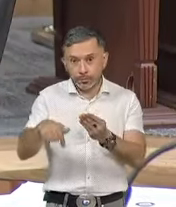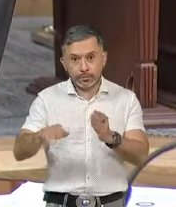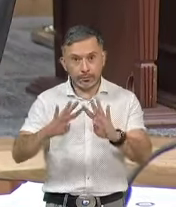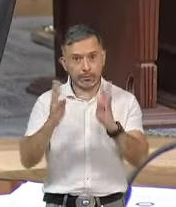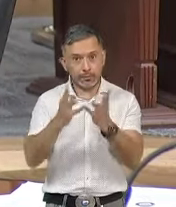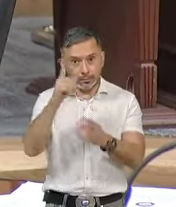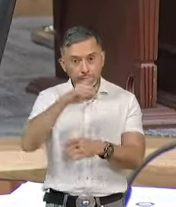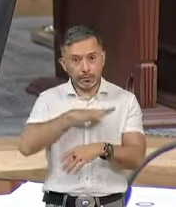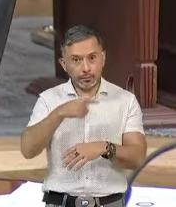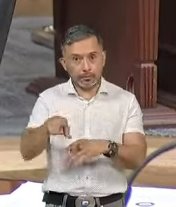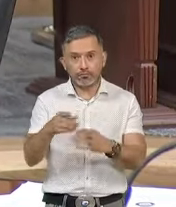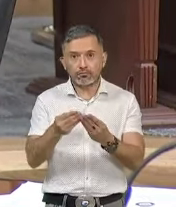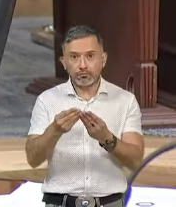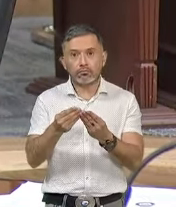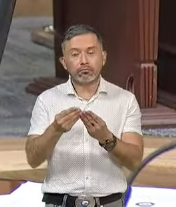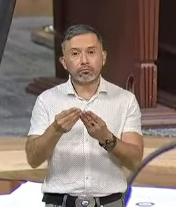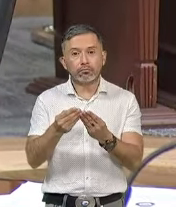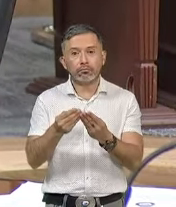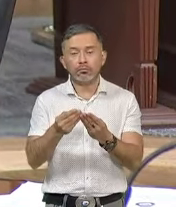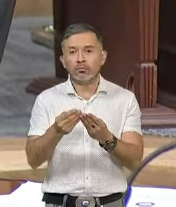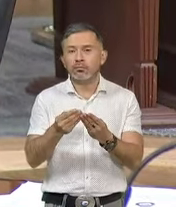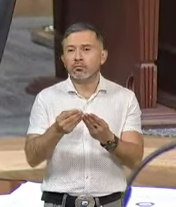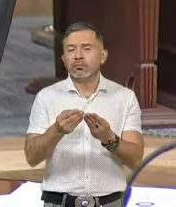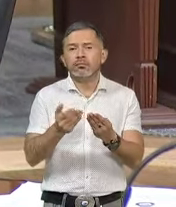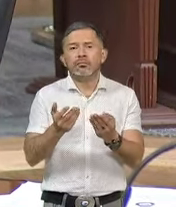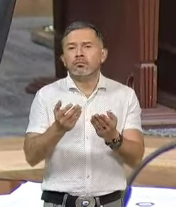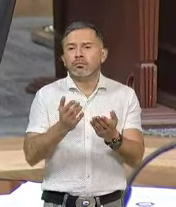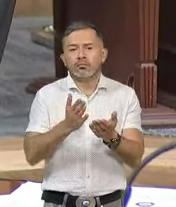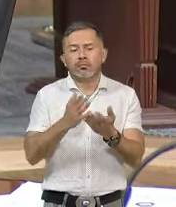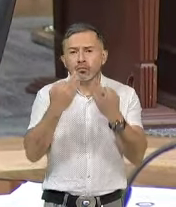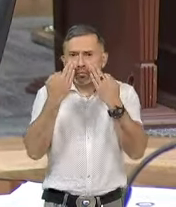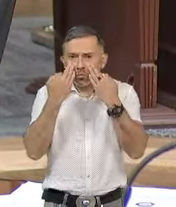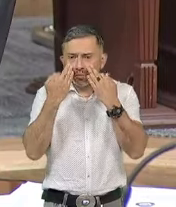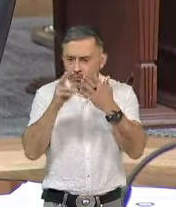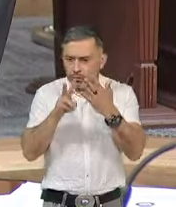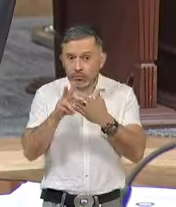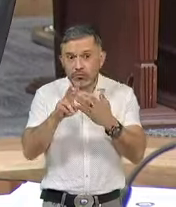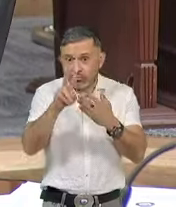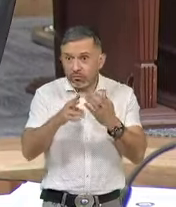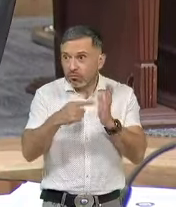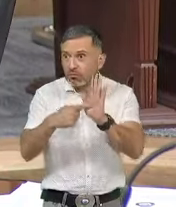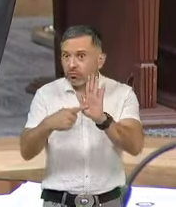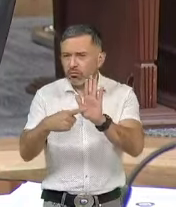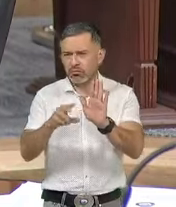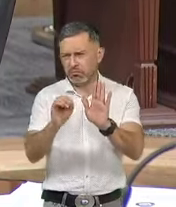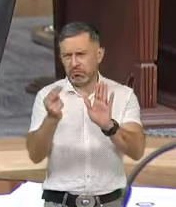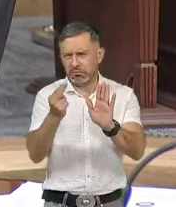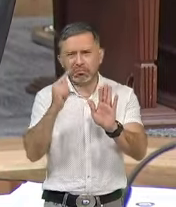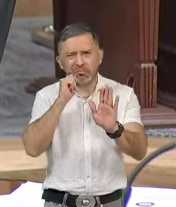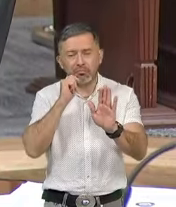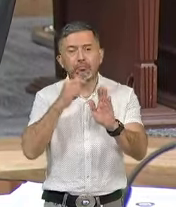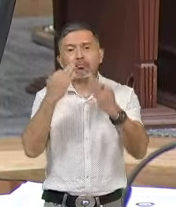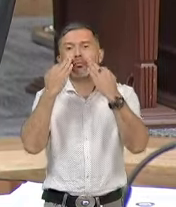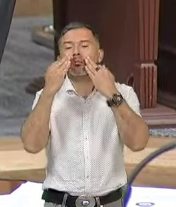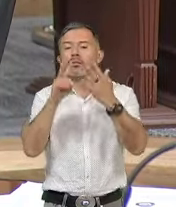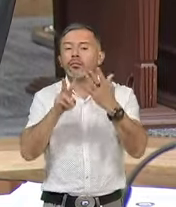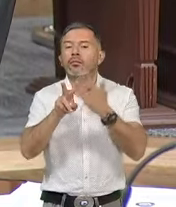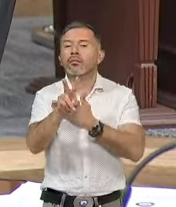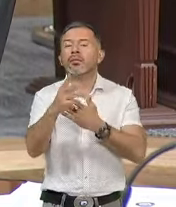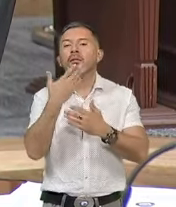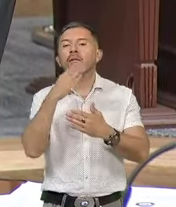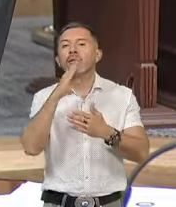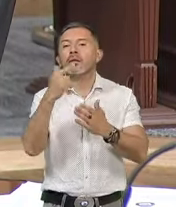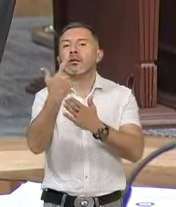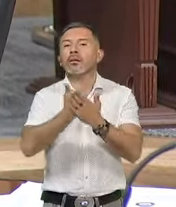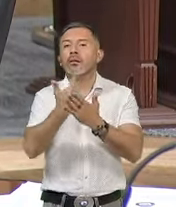general sin tener lo que hacer para darle transparencia para tener una adecuada rendición de cuentas las únicas que